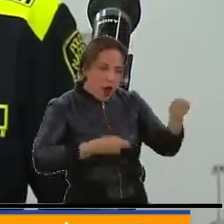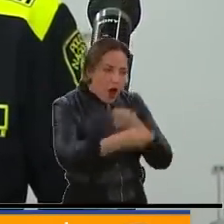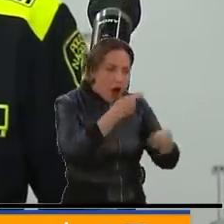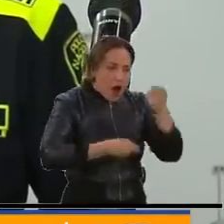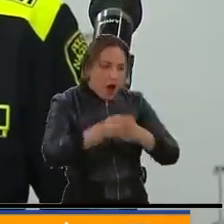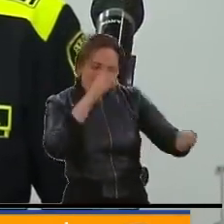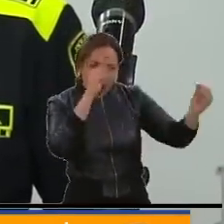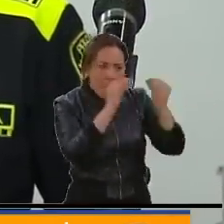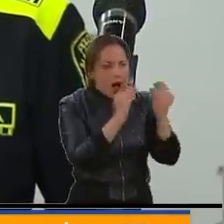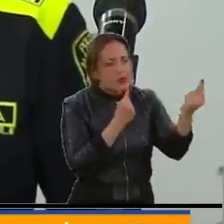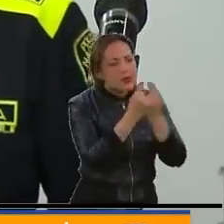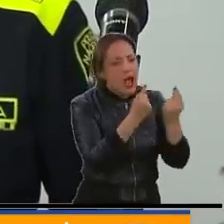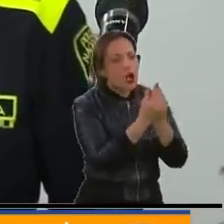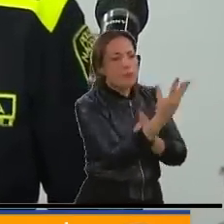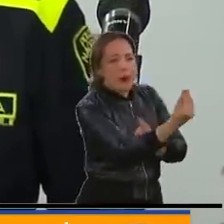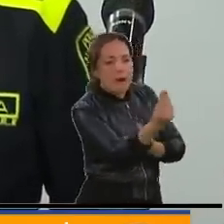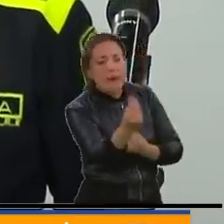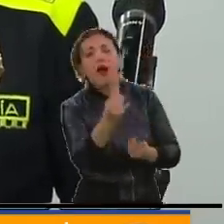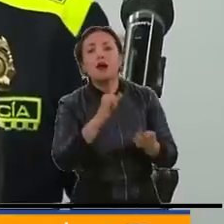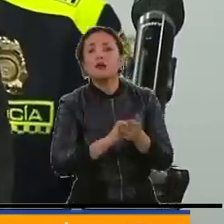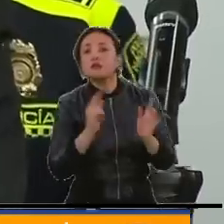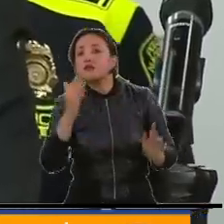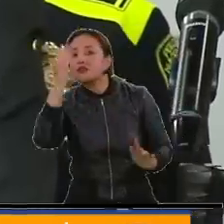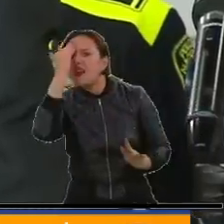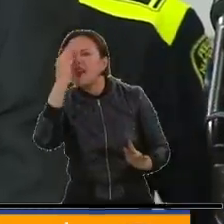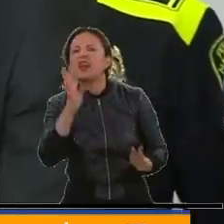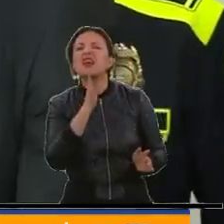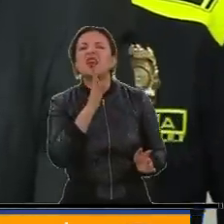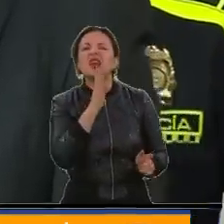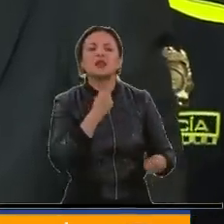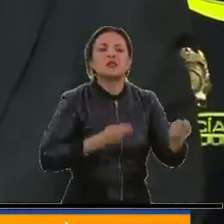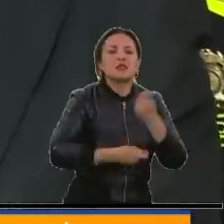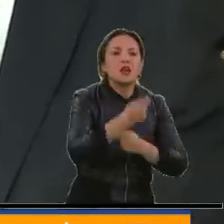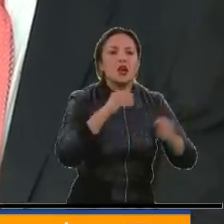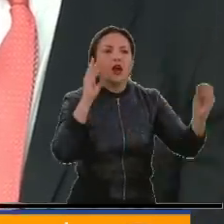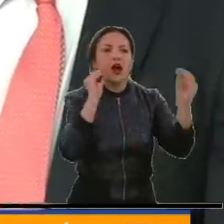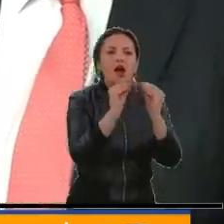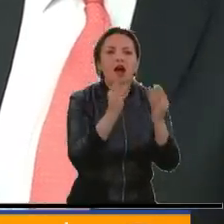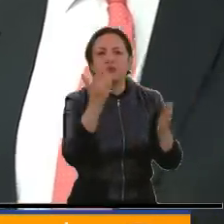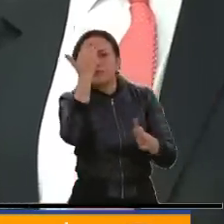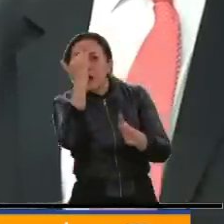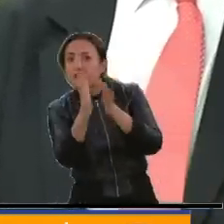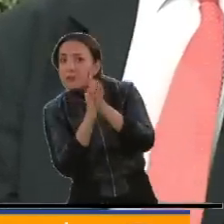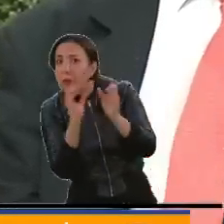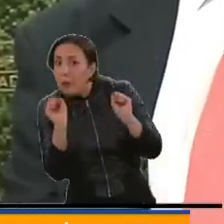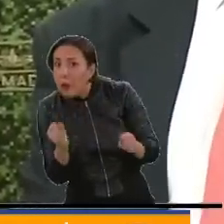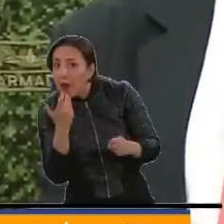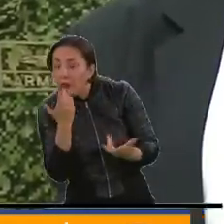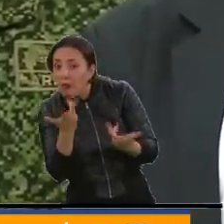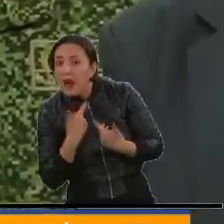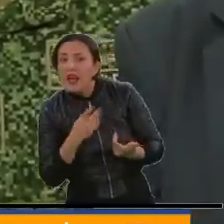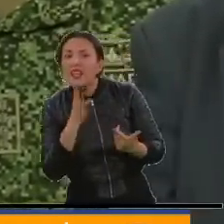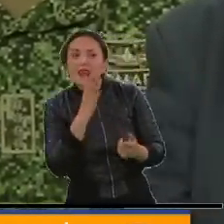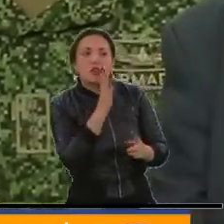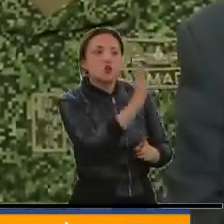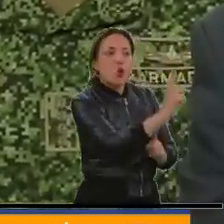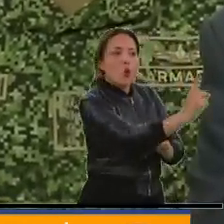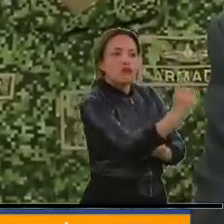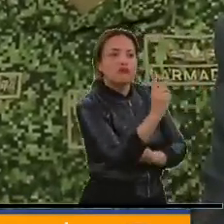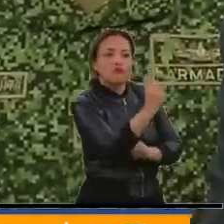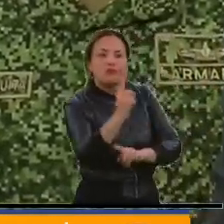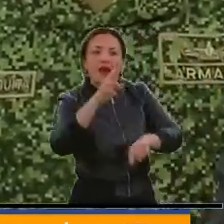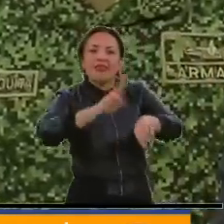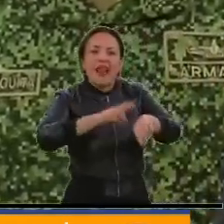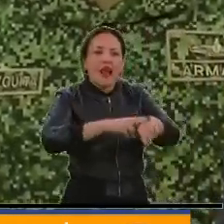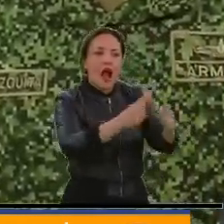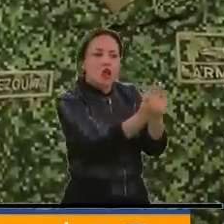estas organizaciones? Y si se puede saber quiénes fueron los negociadores y los representantes de cada una de estas organizaciones con las que se declaró